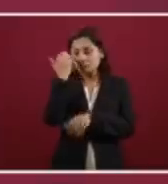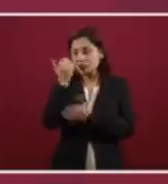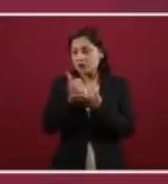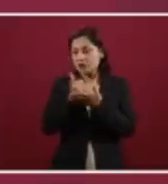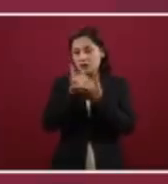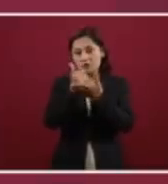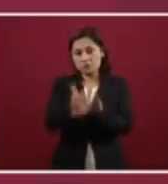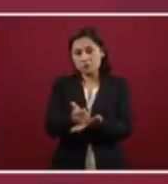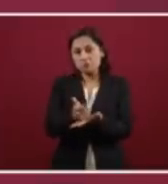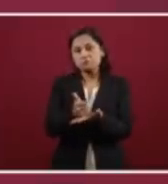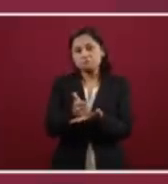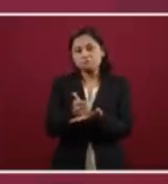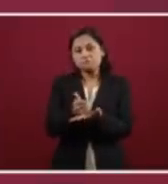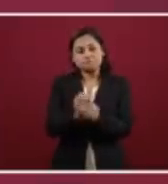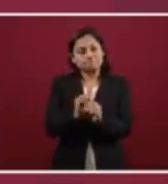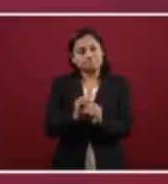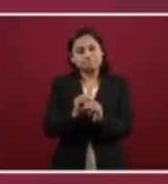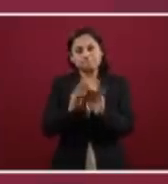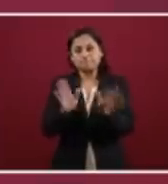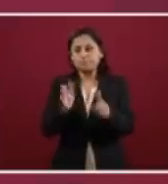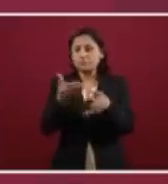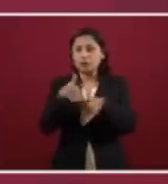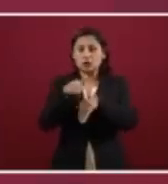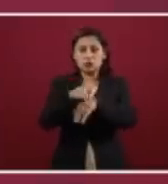informando sobre el paradero